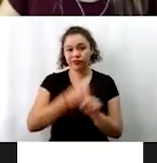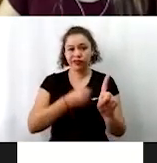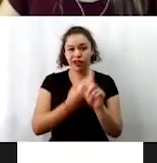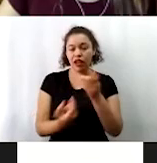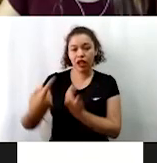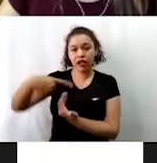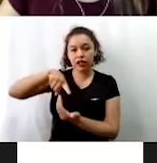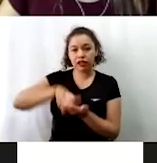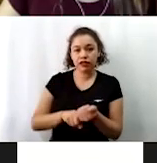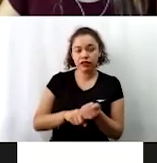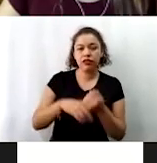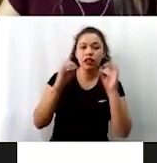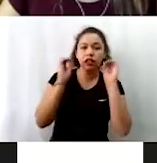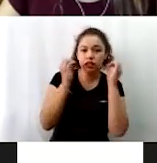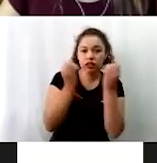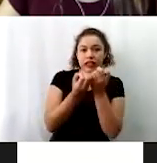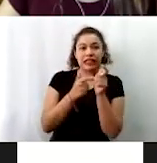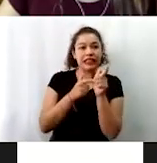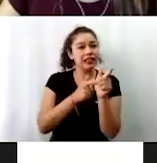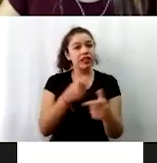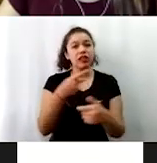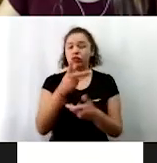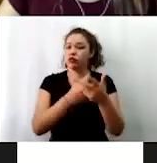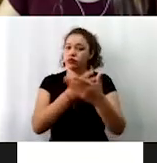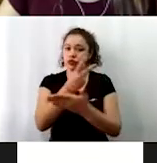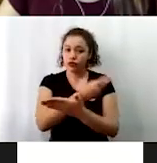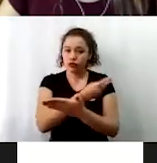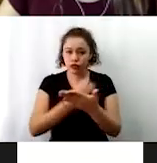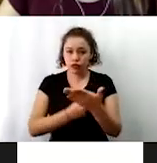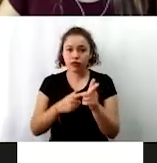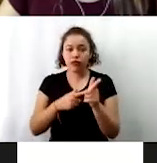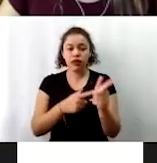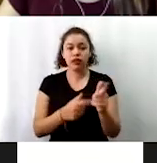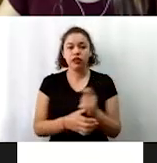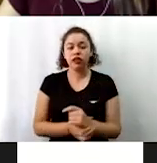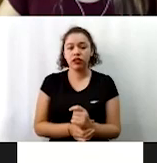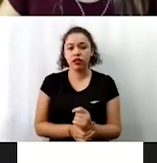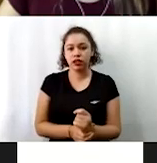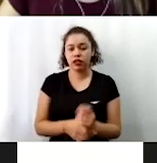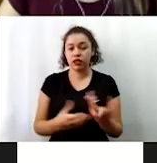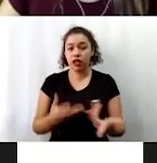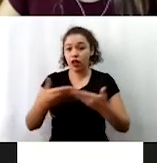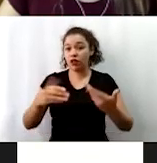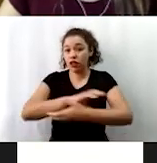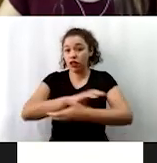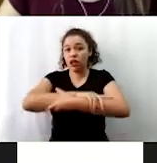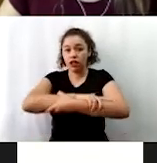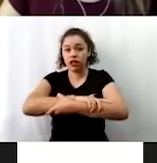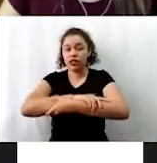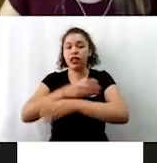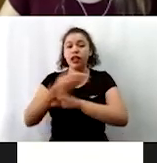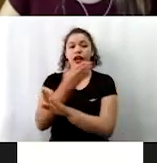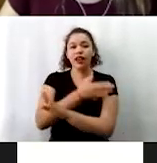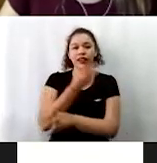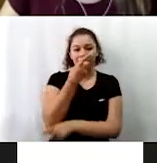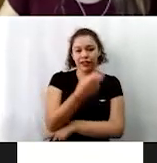las organizaciones, mantenerse, seguir con sus programas y con estas alianzas, ¿no? Que anteriormente se mencionaban